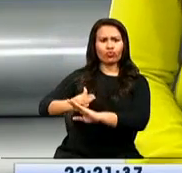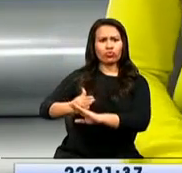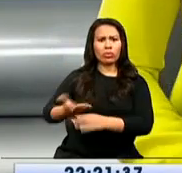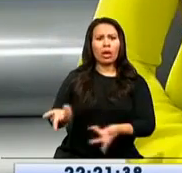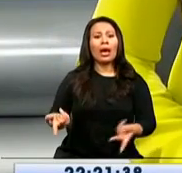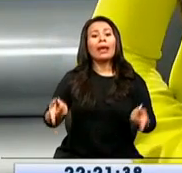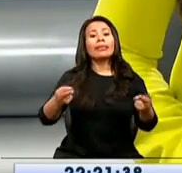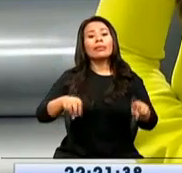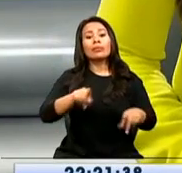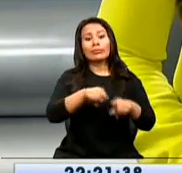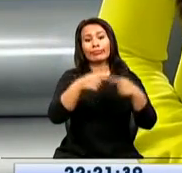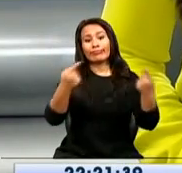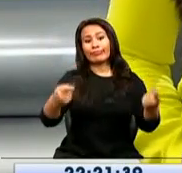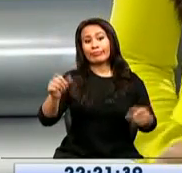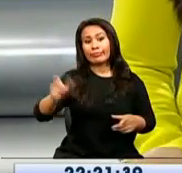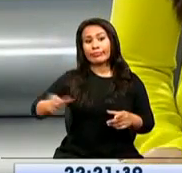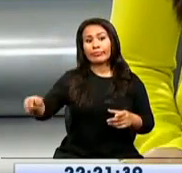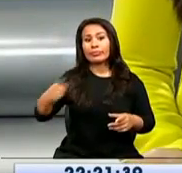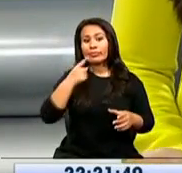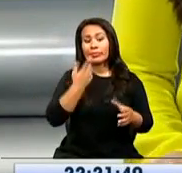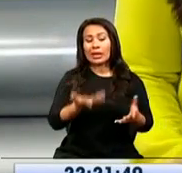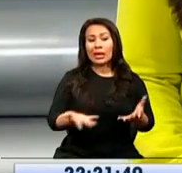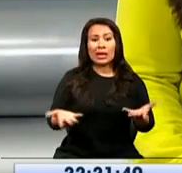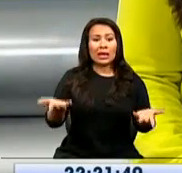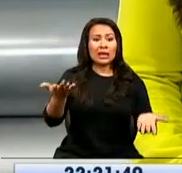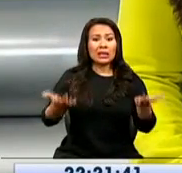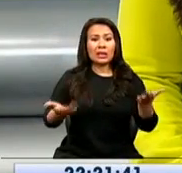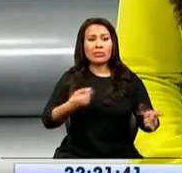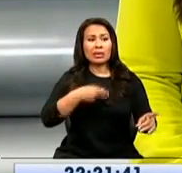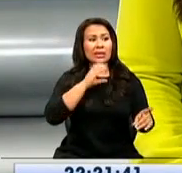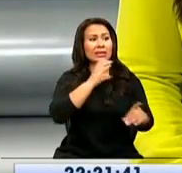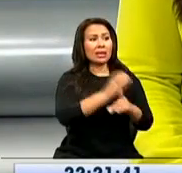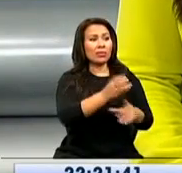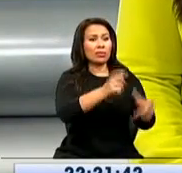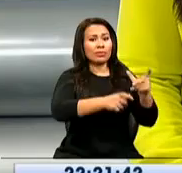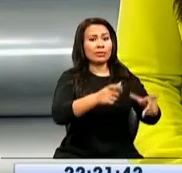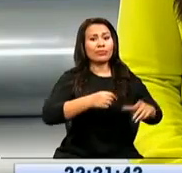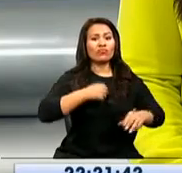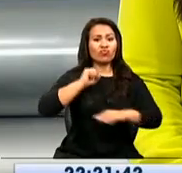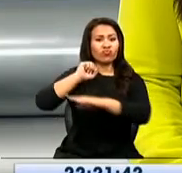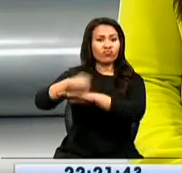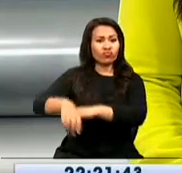mientras que la oposición asegura que todo eso provocará un mayor rechazo de la ciudadanía.